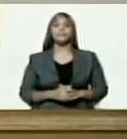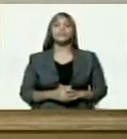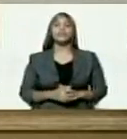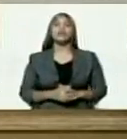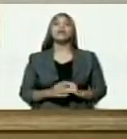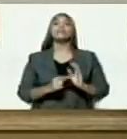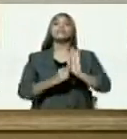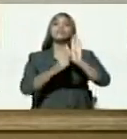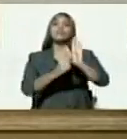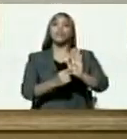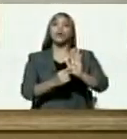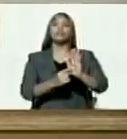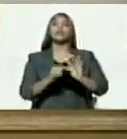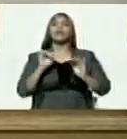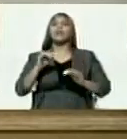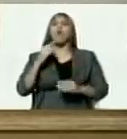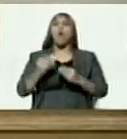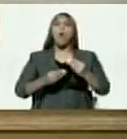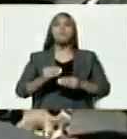de la manera acostumbrada.